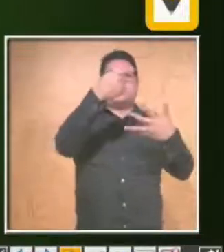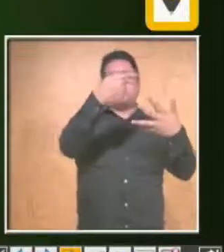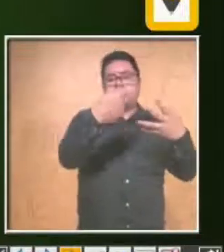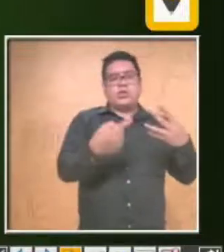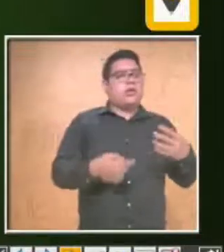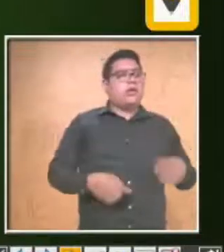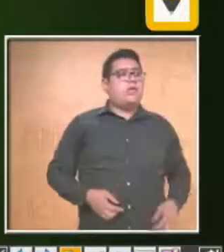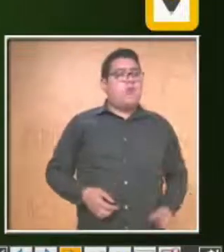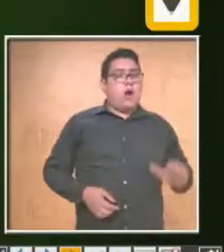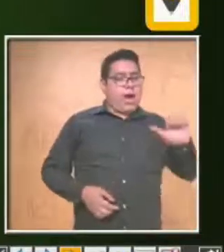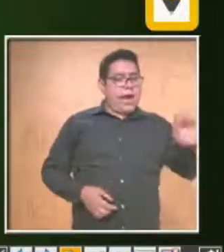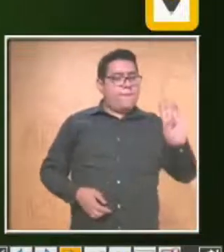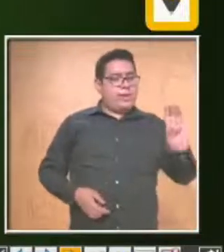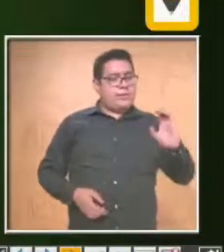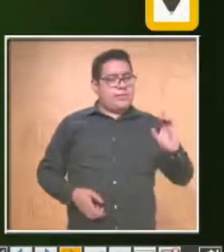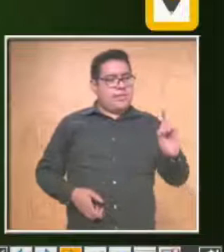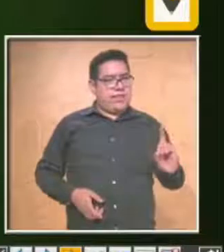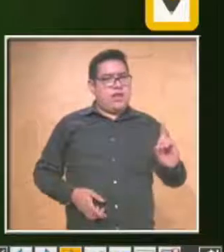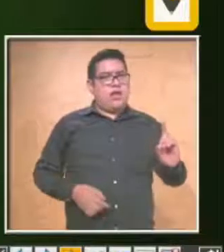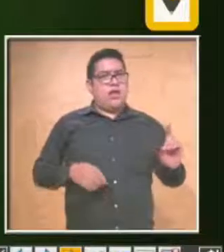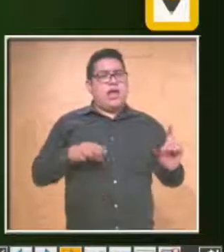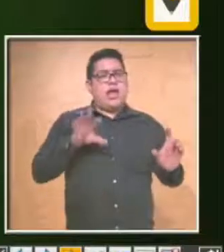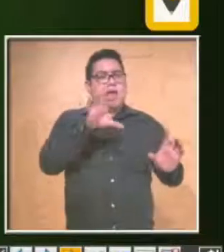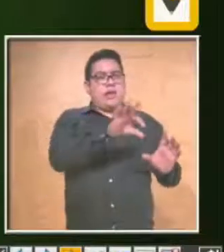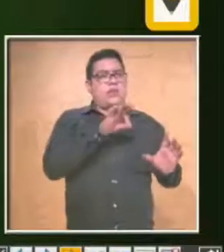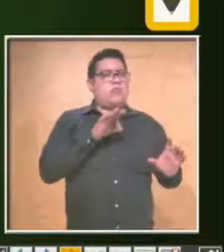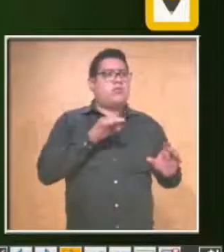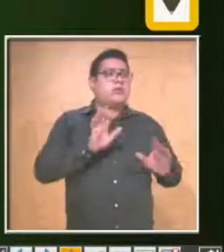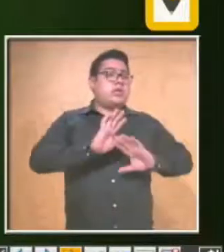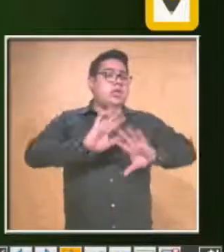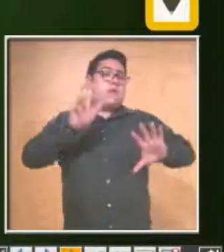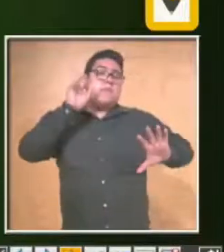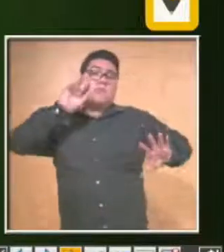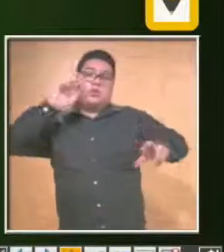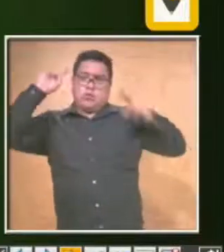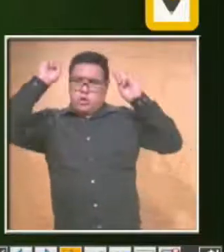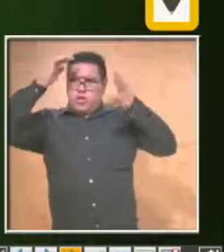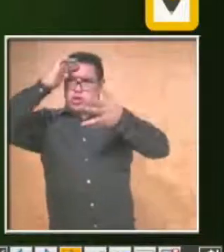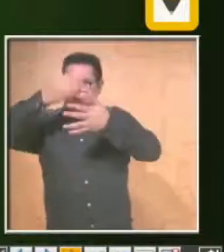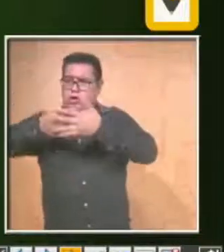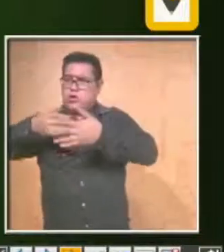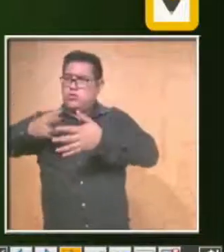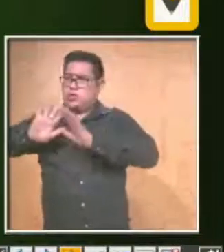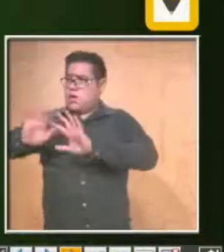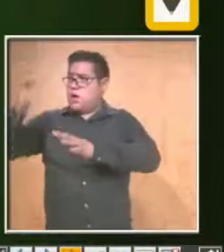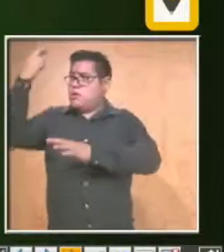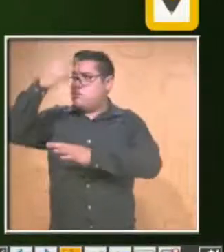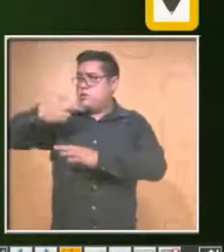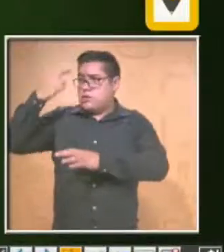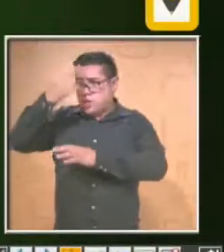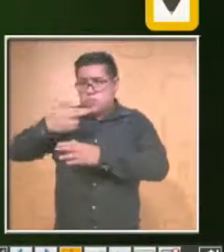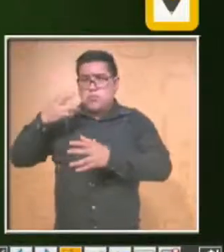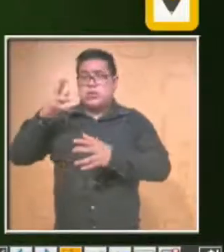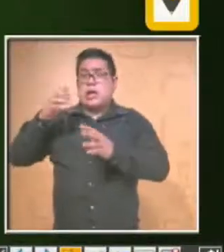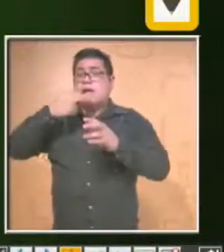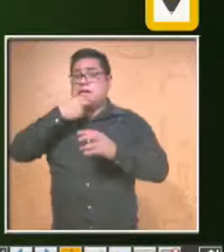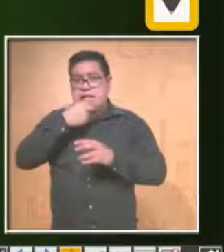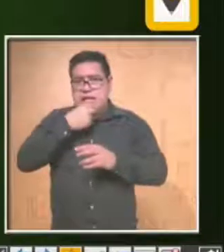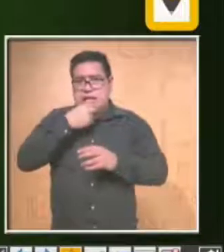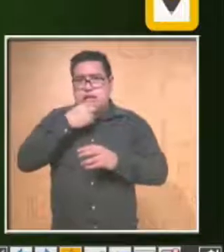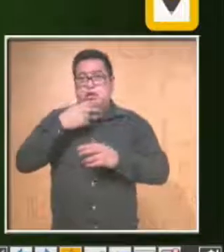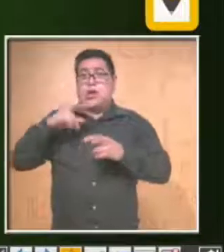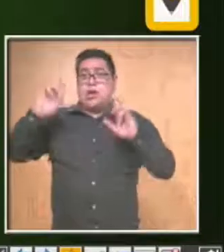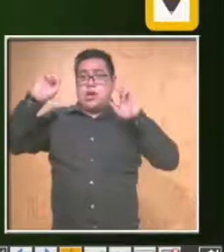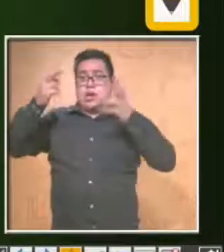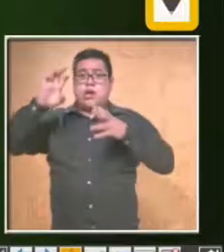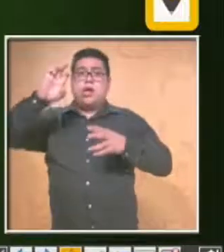Entonces acabamos de ver a España con los reyes católicos, acabamos de revisar a Inglaterra con Enrique